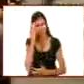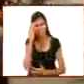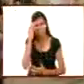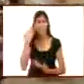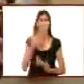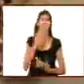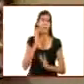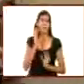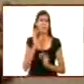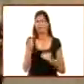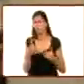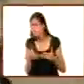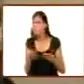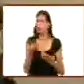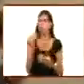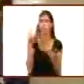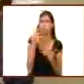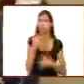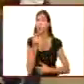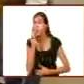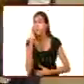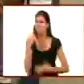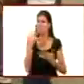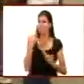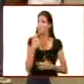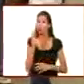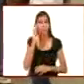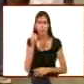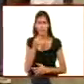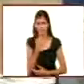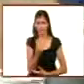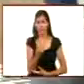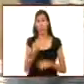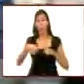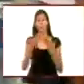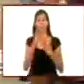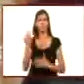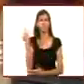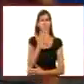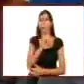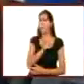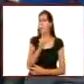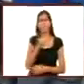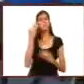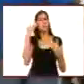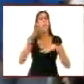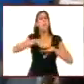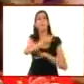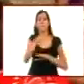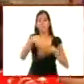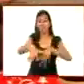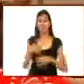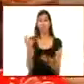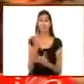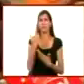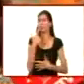Los medios públicos donde nos podemos manifestar. Acá, otro estudiante que no tenía muy claro el motivo de su presencia. Durante la entrevista